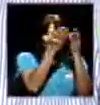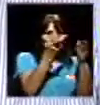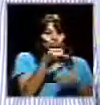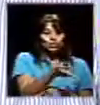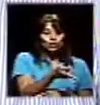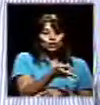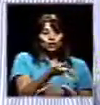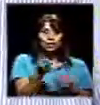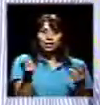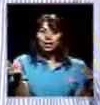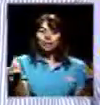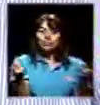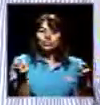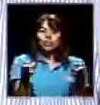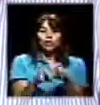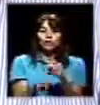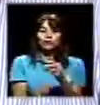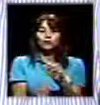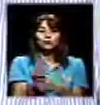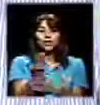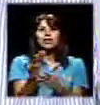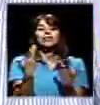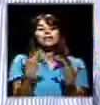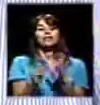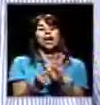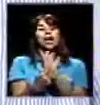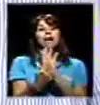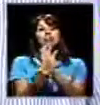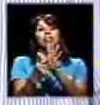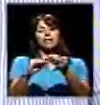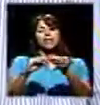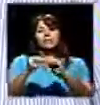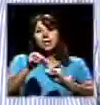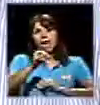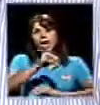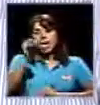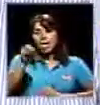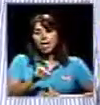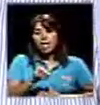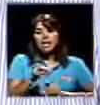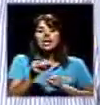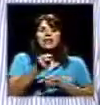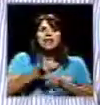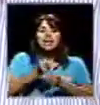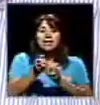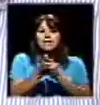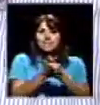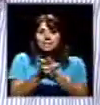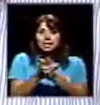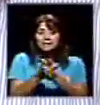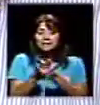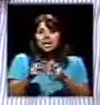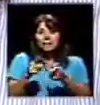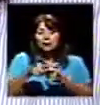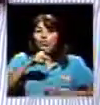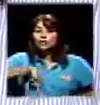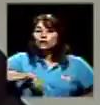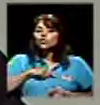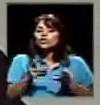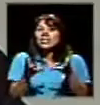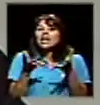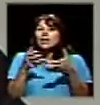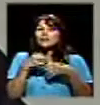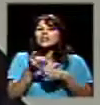tenemos una estimación ajustada de la eficiencia. Entonces, ¿qué queríamos hacer?